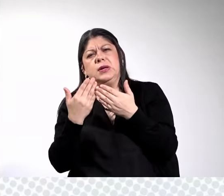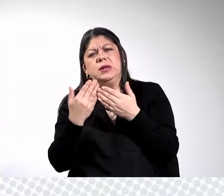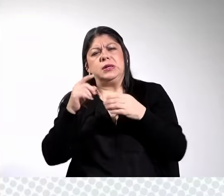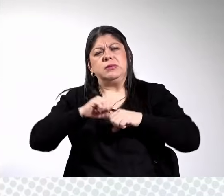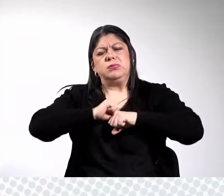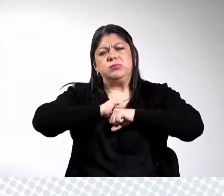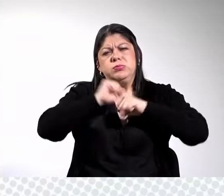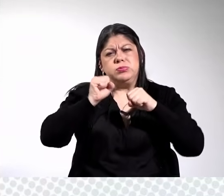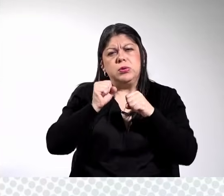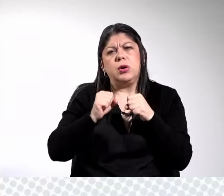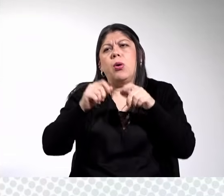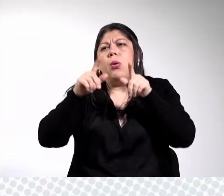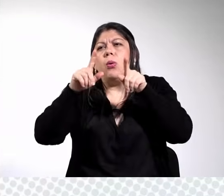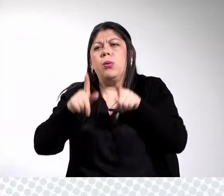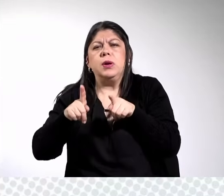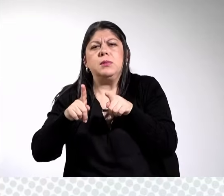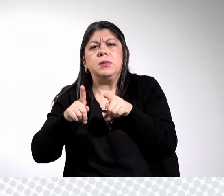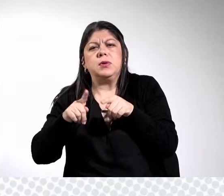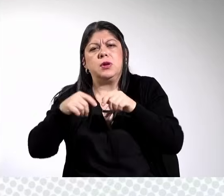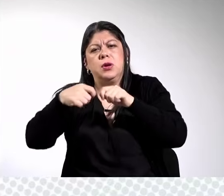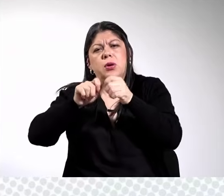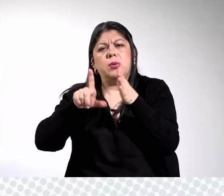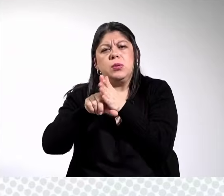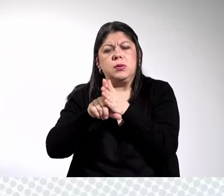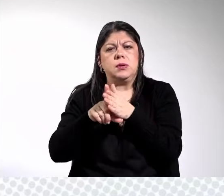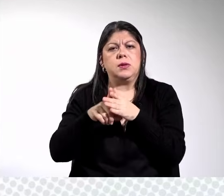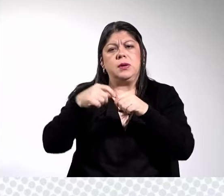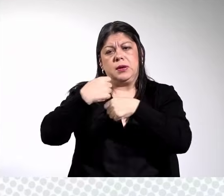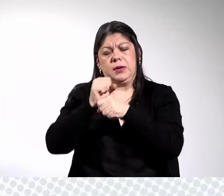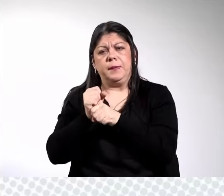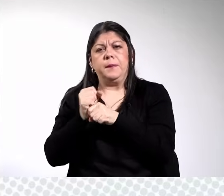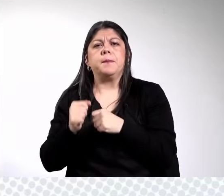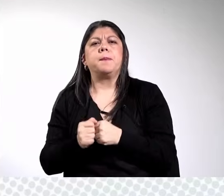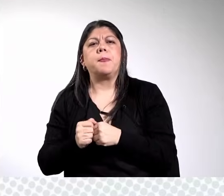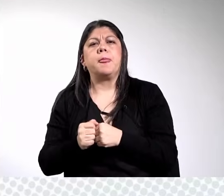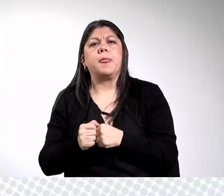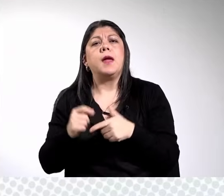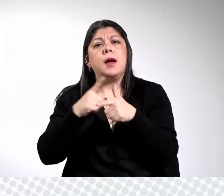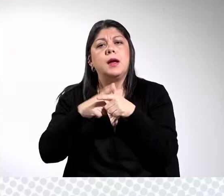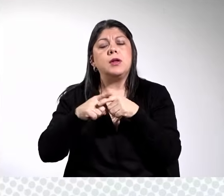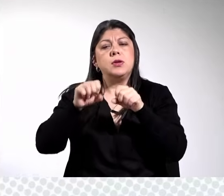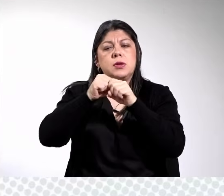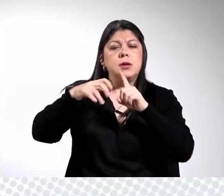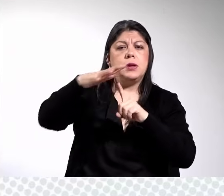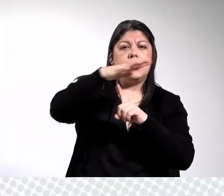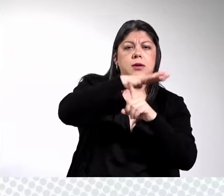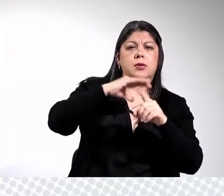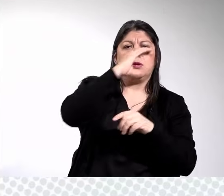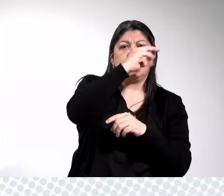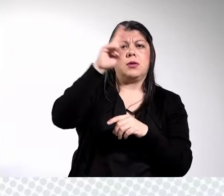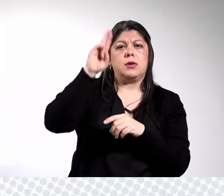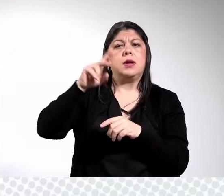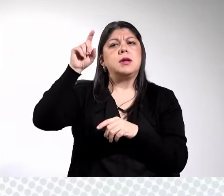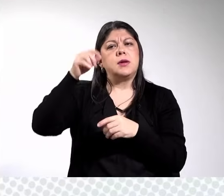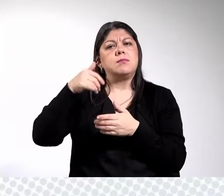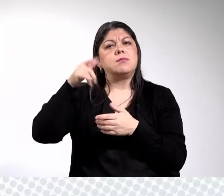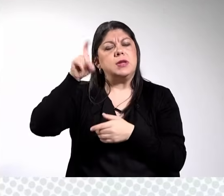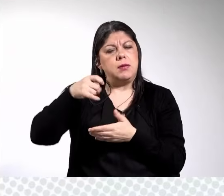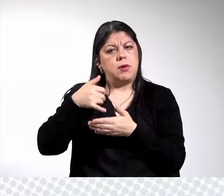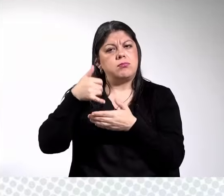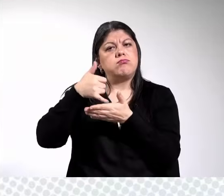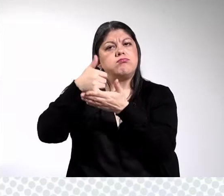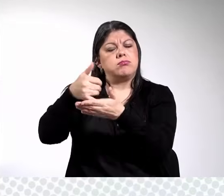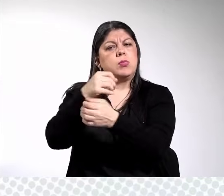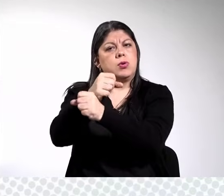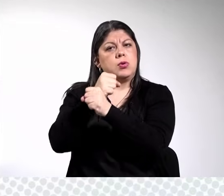ser o por menos el delito que cumplió, que hizo. Entonces, la sociedad costarricense merece seguridad. Y sí